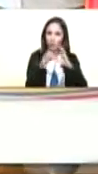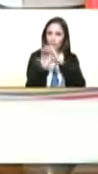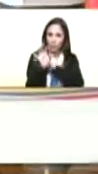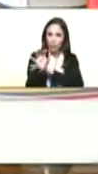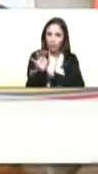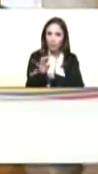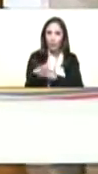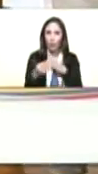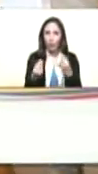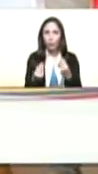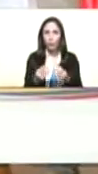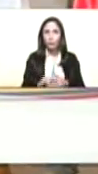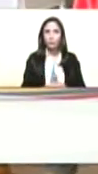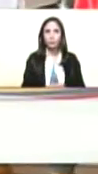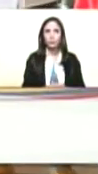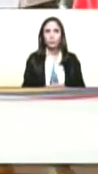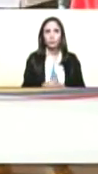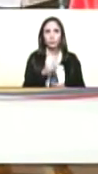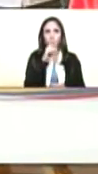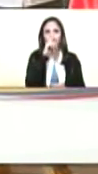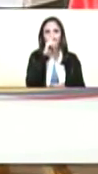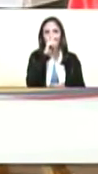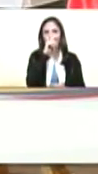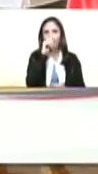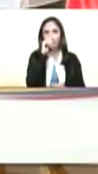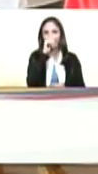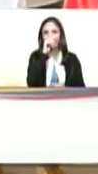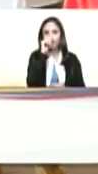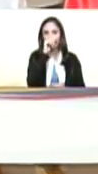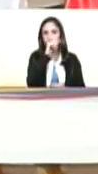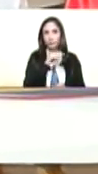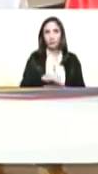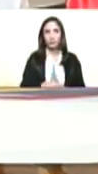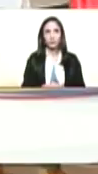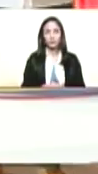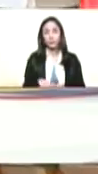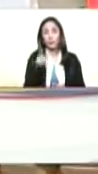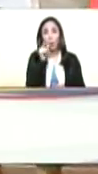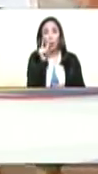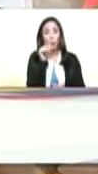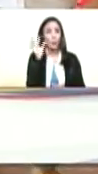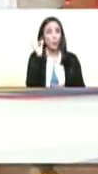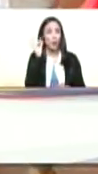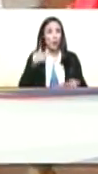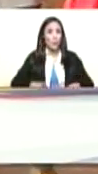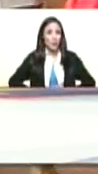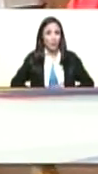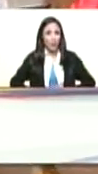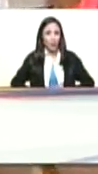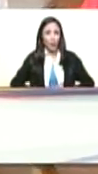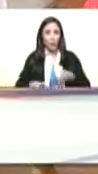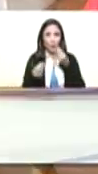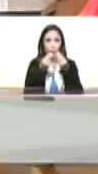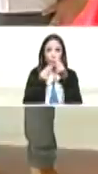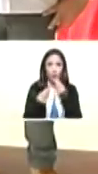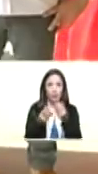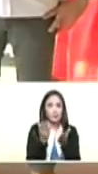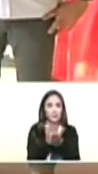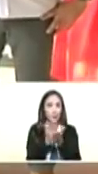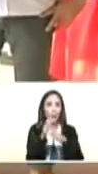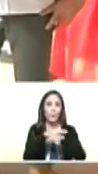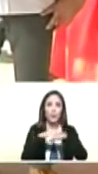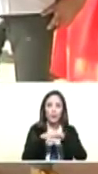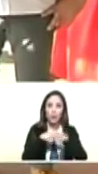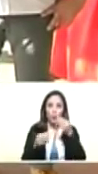aquí ante ustedes, trabajadores y trabajadoras del Ministerio de Alimentación, que hacen tanto esfuerzo. Vamos a proteger la